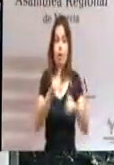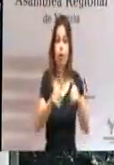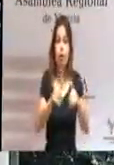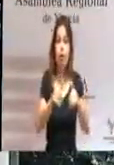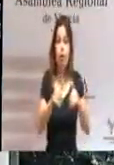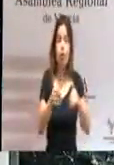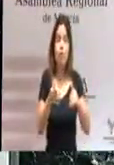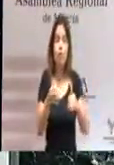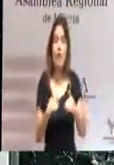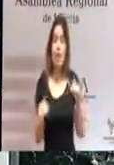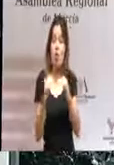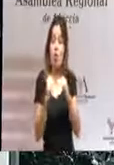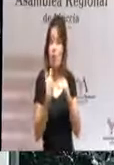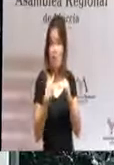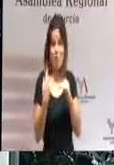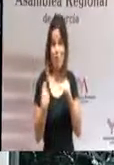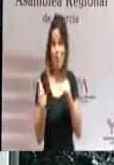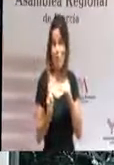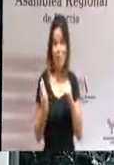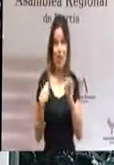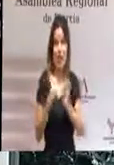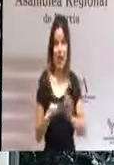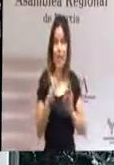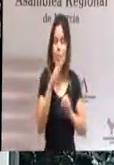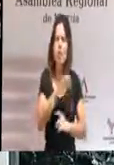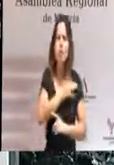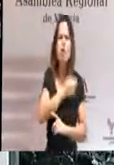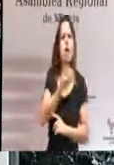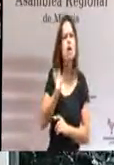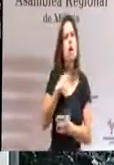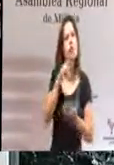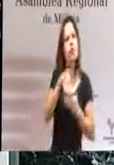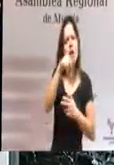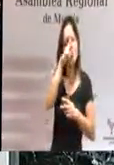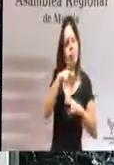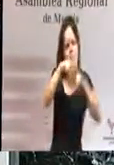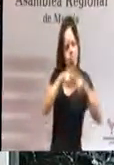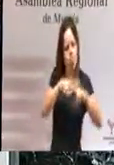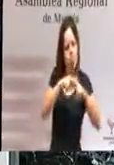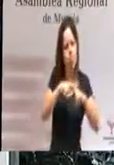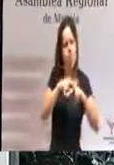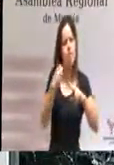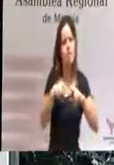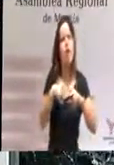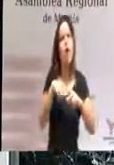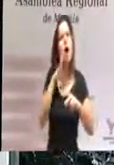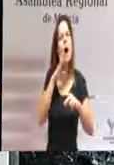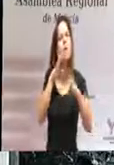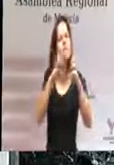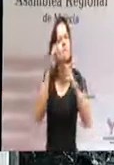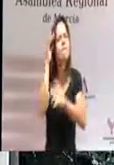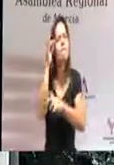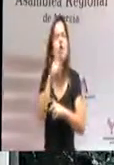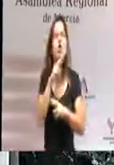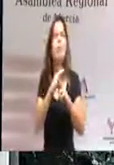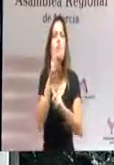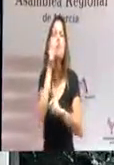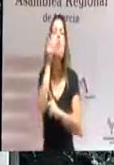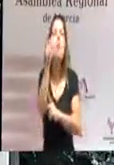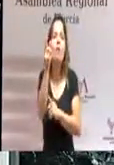situado nunca. Porque, señorías, después de analizar lo sucedido este año, lejos queda ese anhelo llamado pueblo.